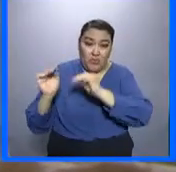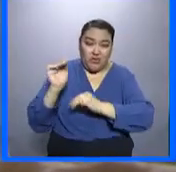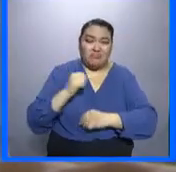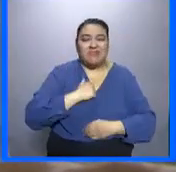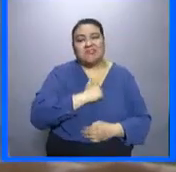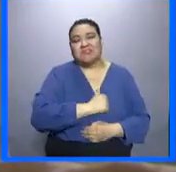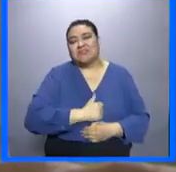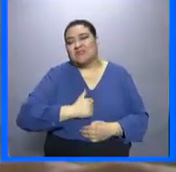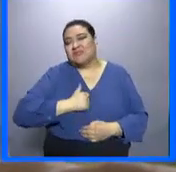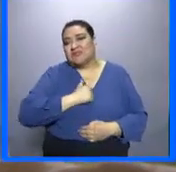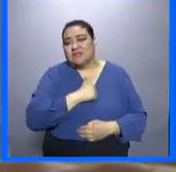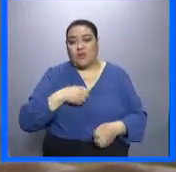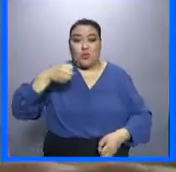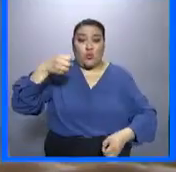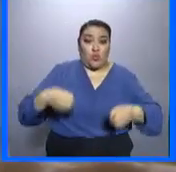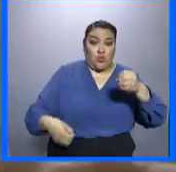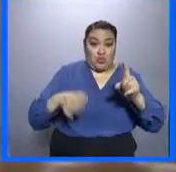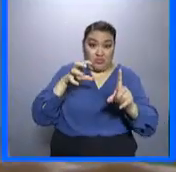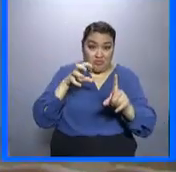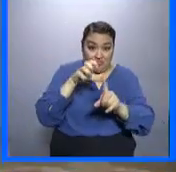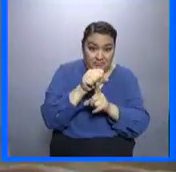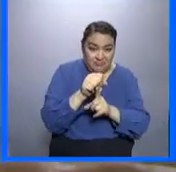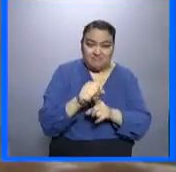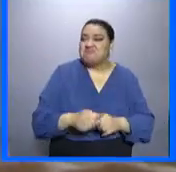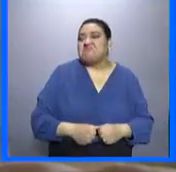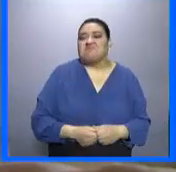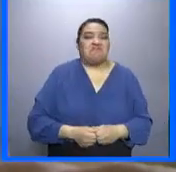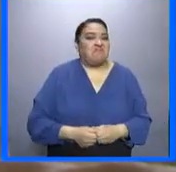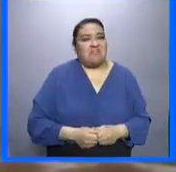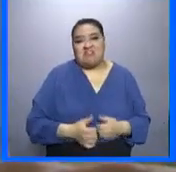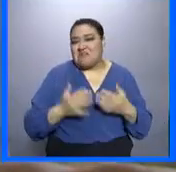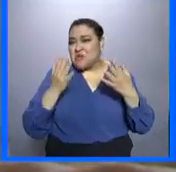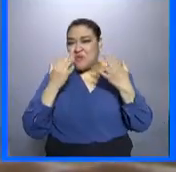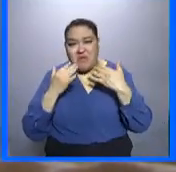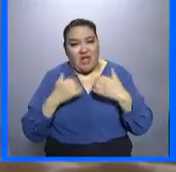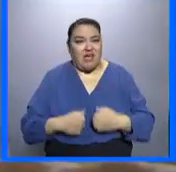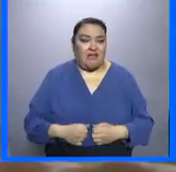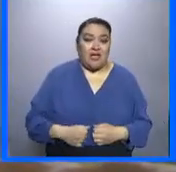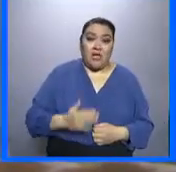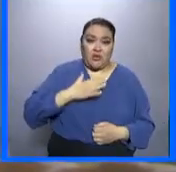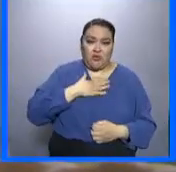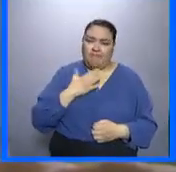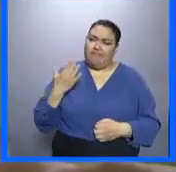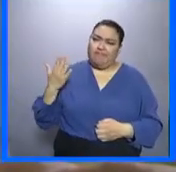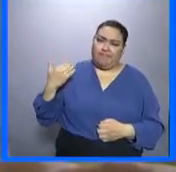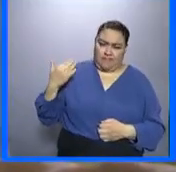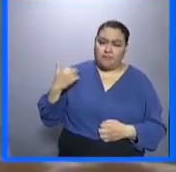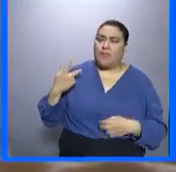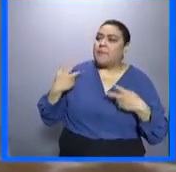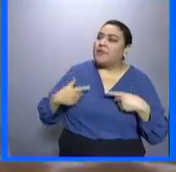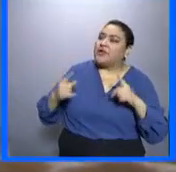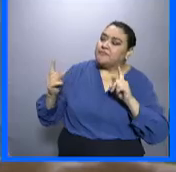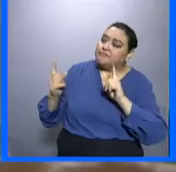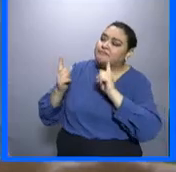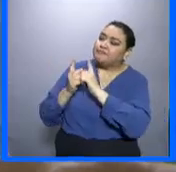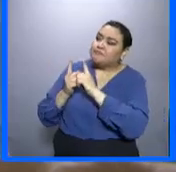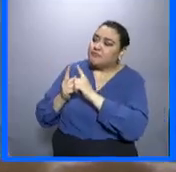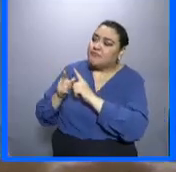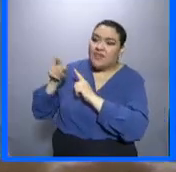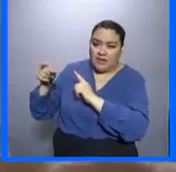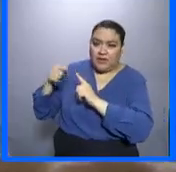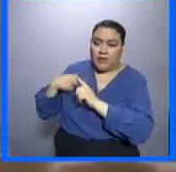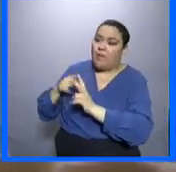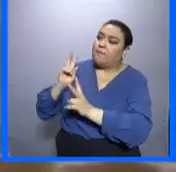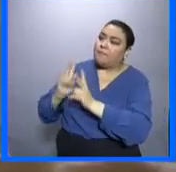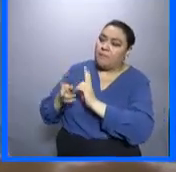desafortunadamente, no ha llegado la justicia como debe de ser. Yo hablaba apenas con una persona, aunque